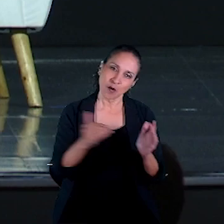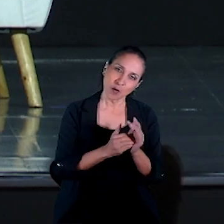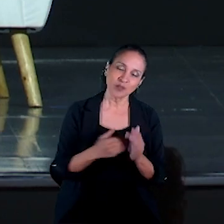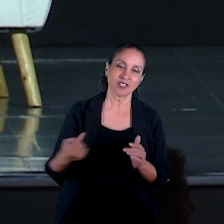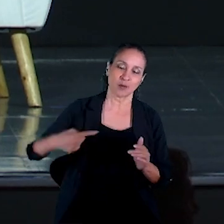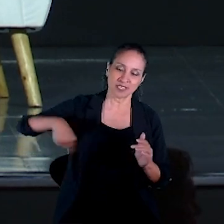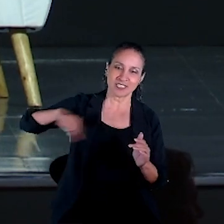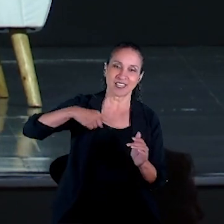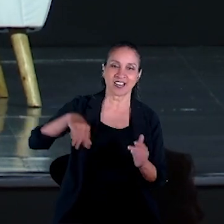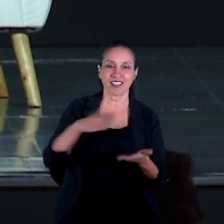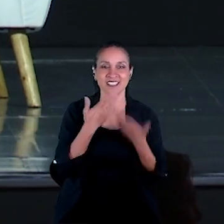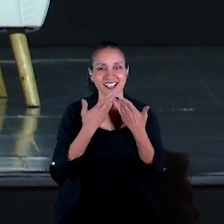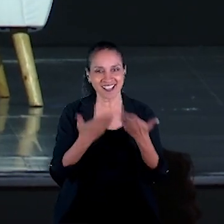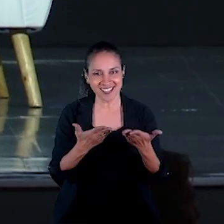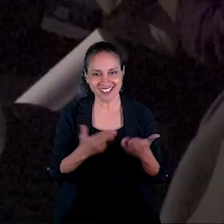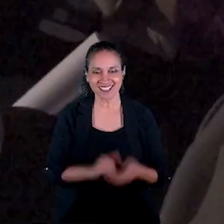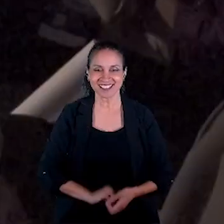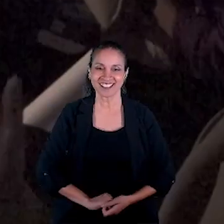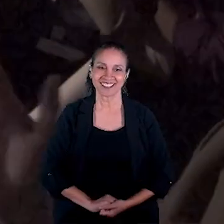muchas